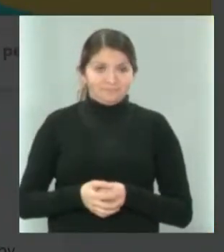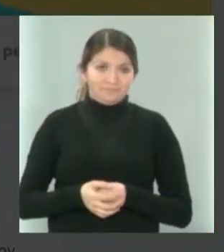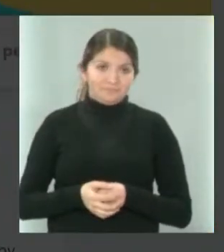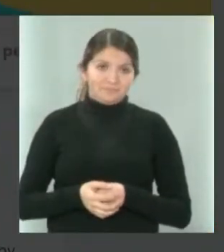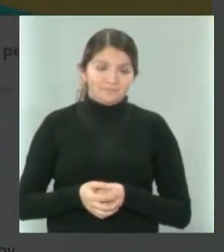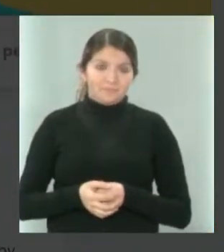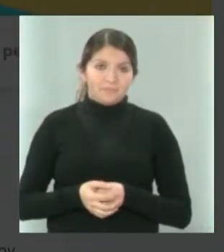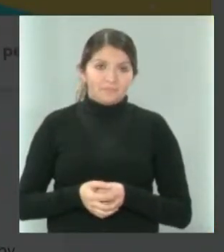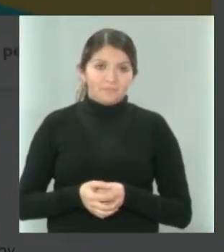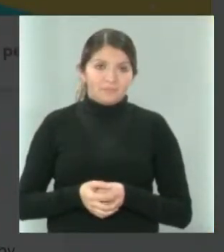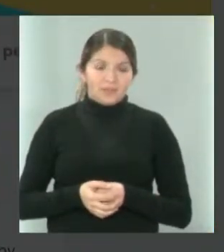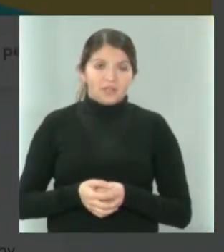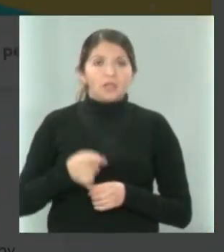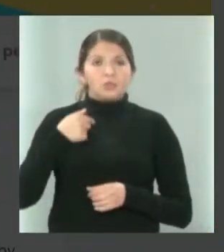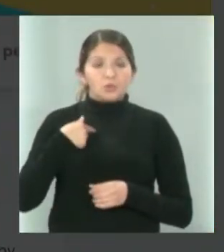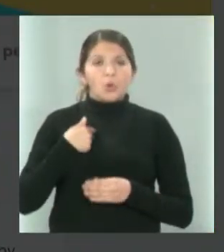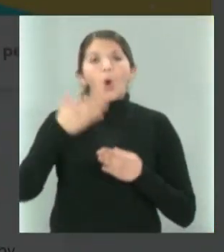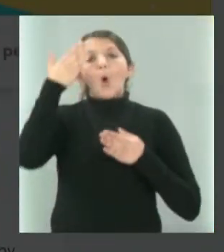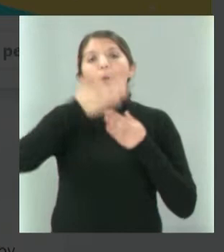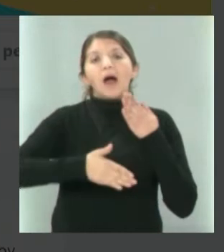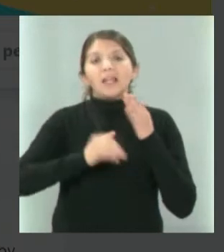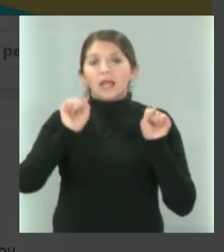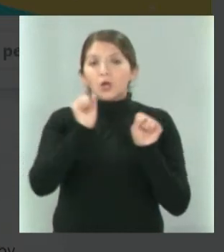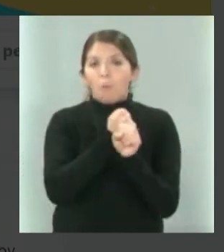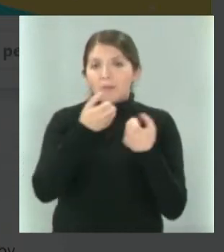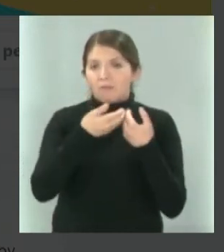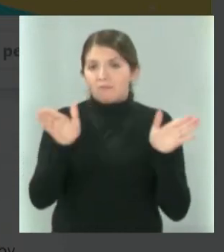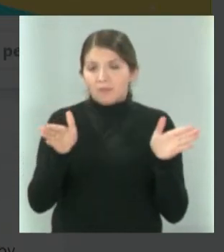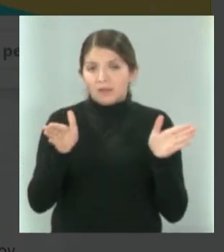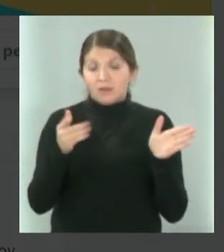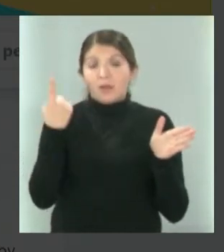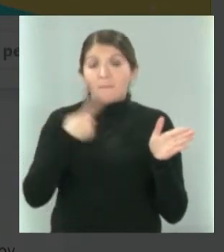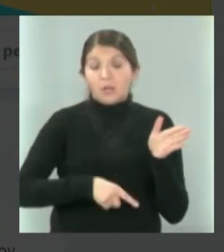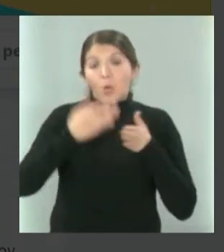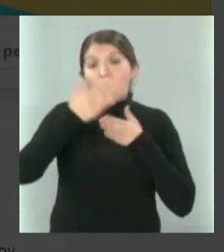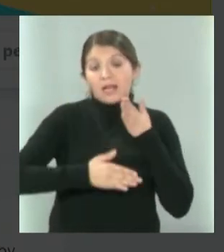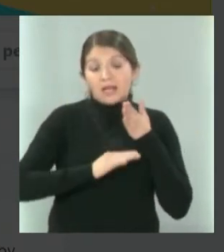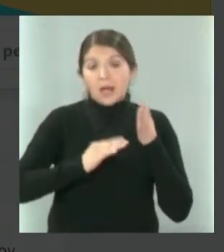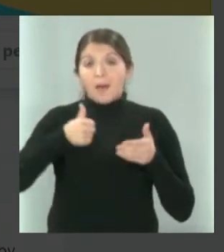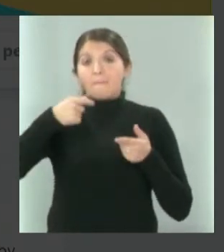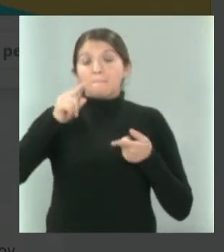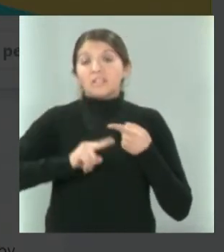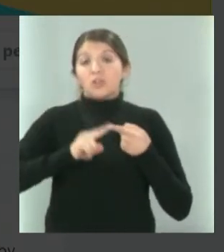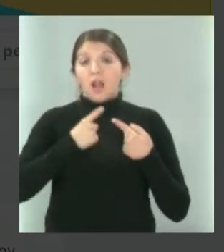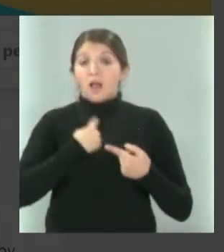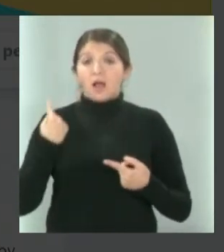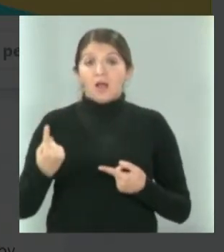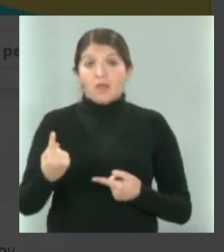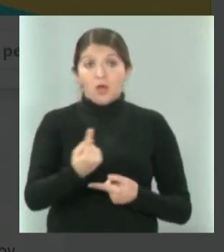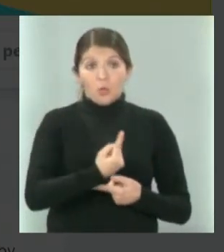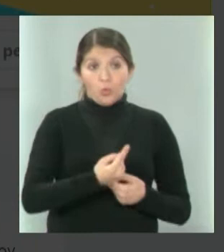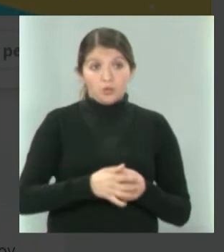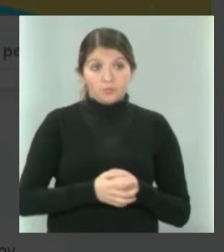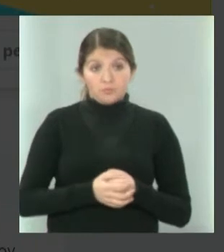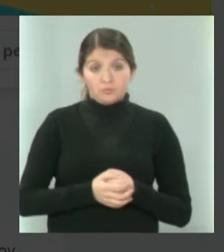Yo empezaría por romper las barreras, pero las barreras que cada uno de nosotros tiene. Bien. Porque no solamente las